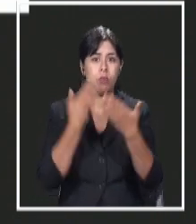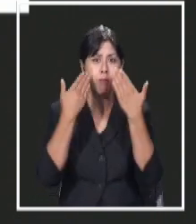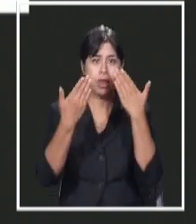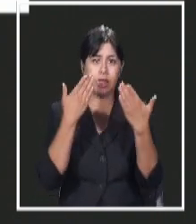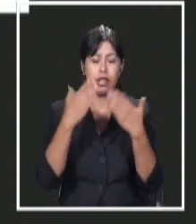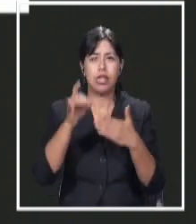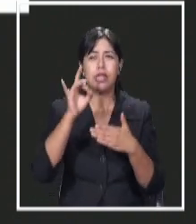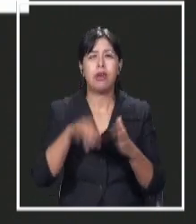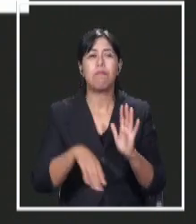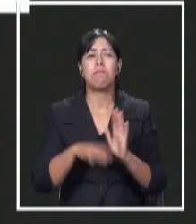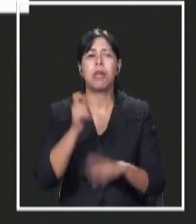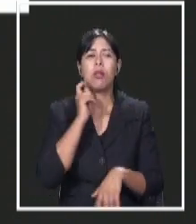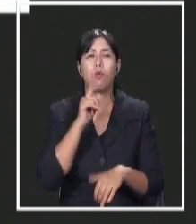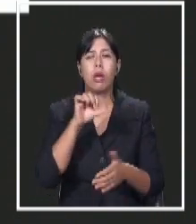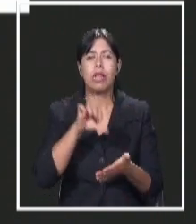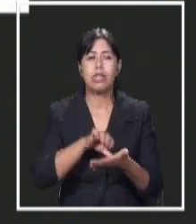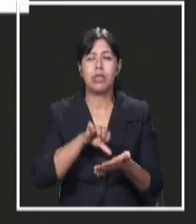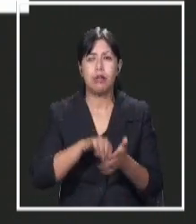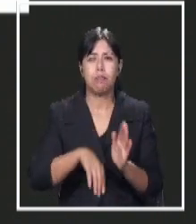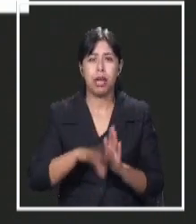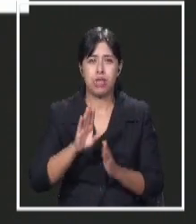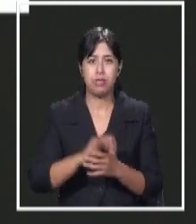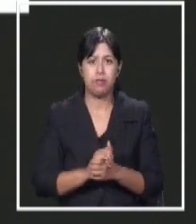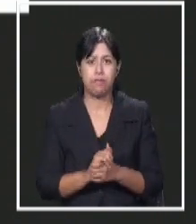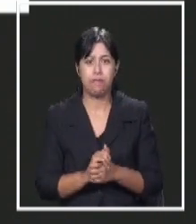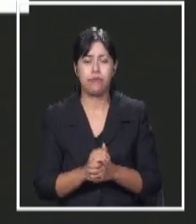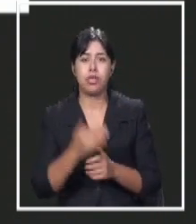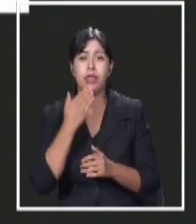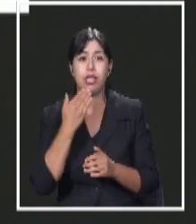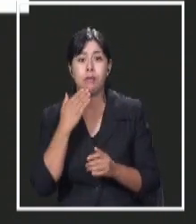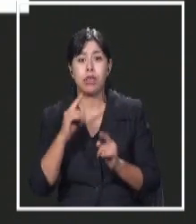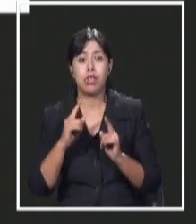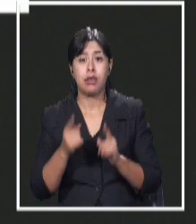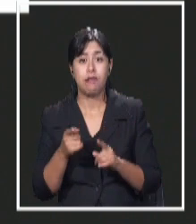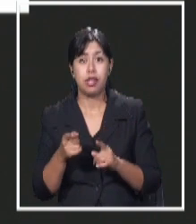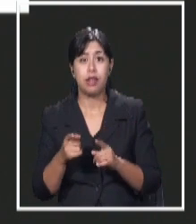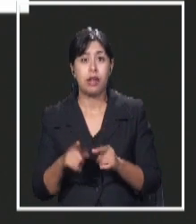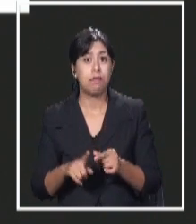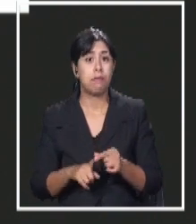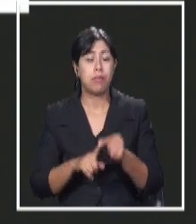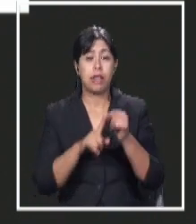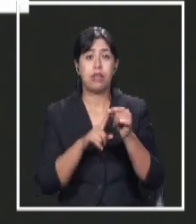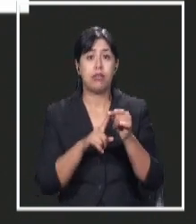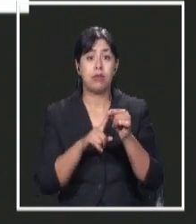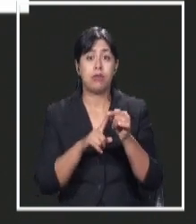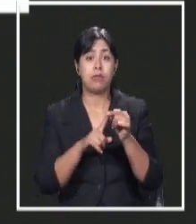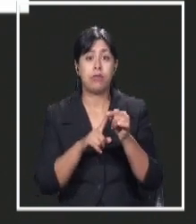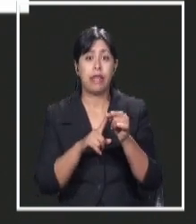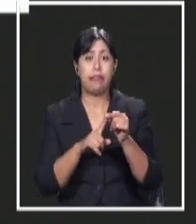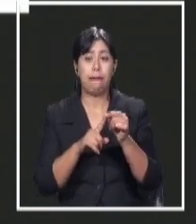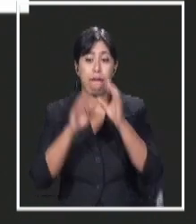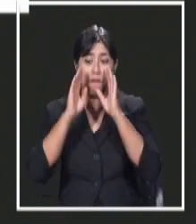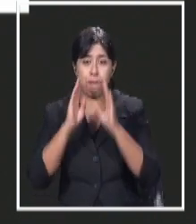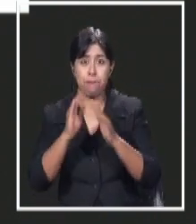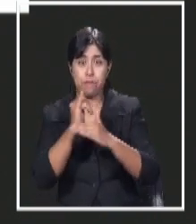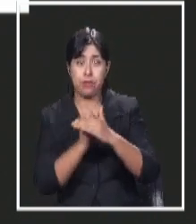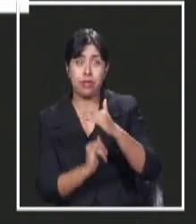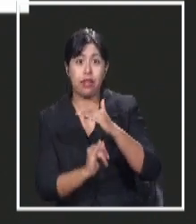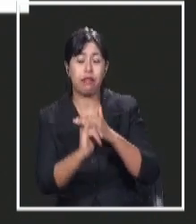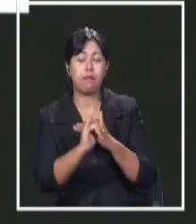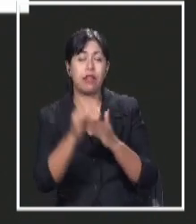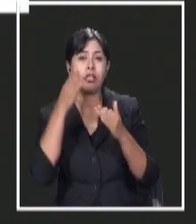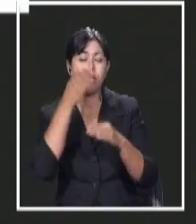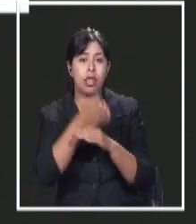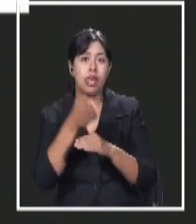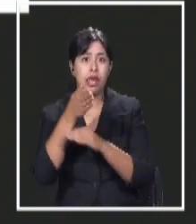síntomas de mayor centralidad y aquellos que deberían ser principalmente los focos de intervenciones